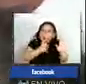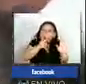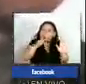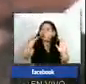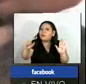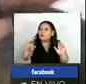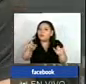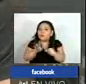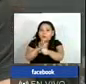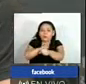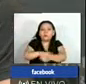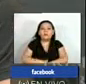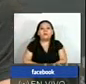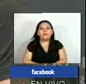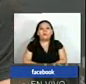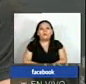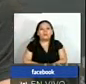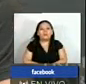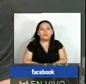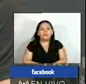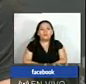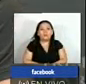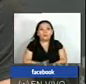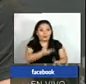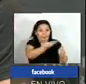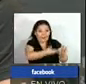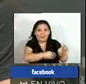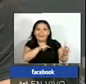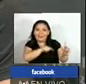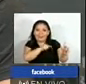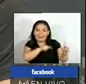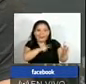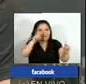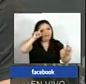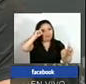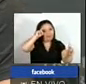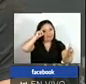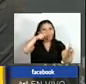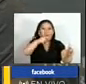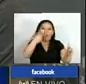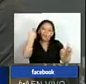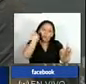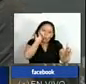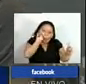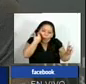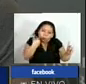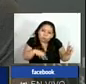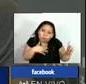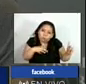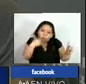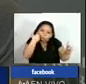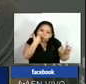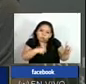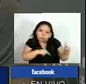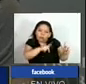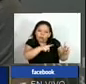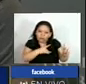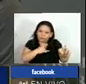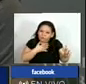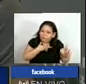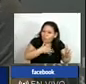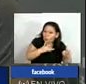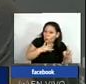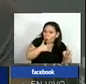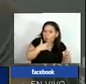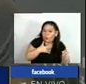-19. Que tuvo fiebre y ha tenido algunos cuadros de síntomas,